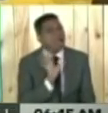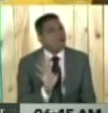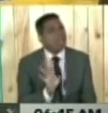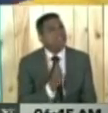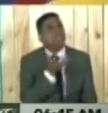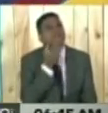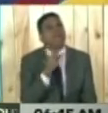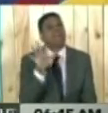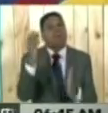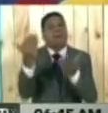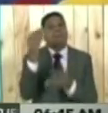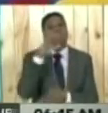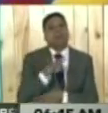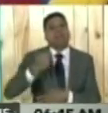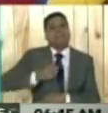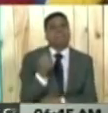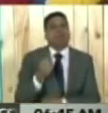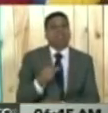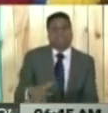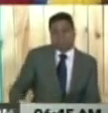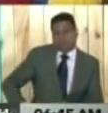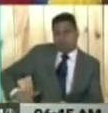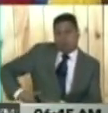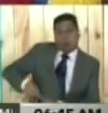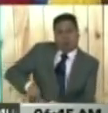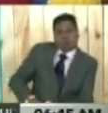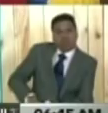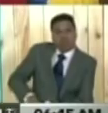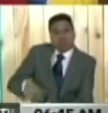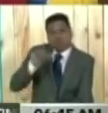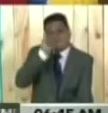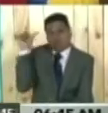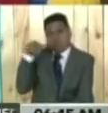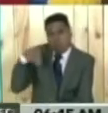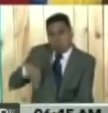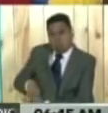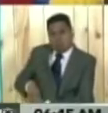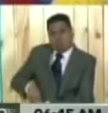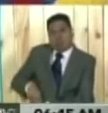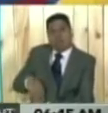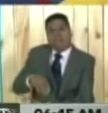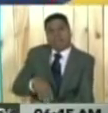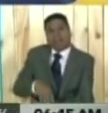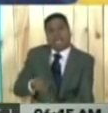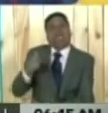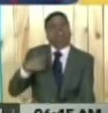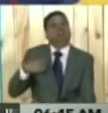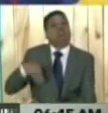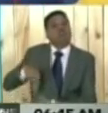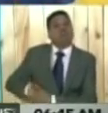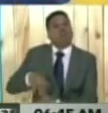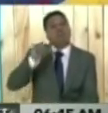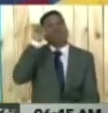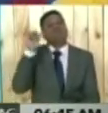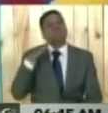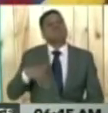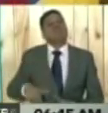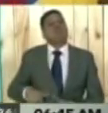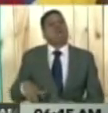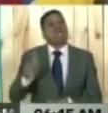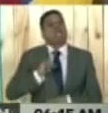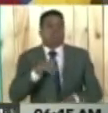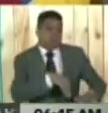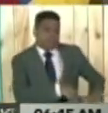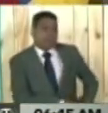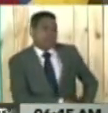para la policía y yo tengo en este bolsillo un poco de cocaína o de marihuanita, a la que le gusta Freddy Guevara, yo tengo el derecho de decirle a la policía que no me revisen